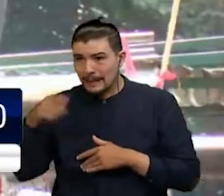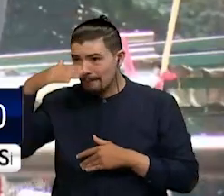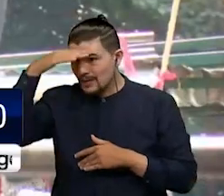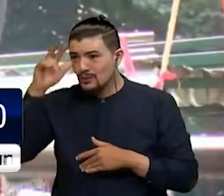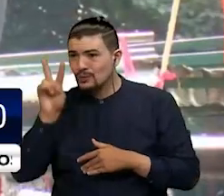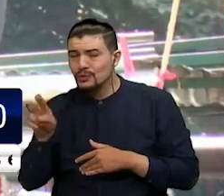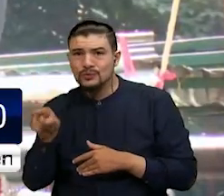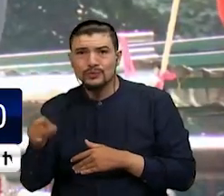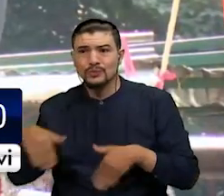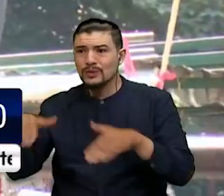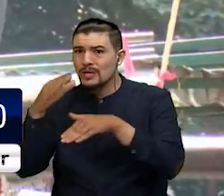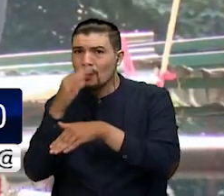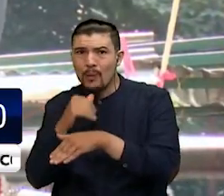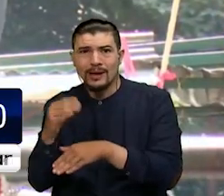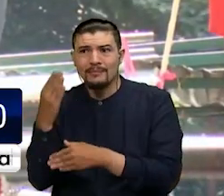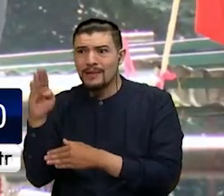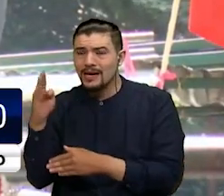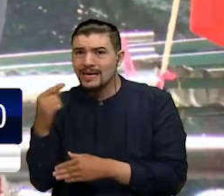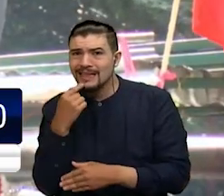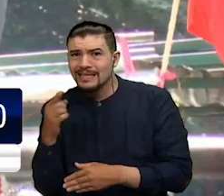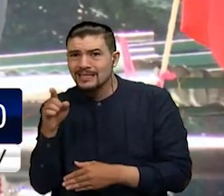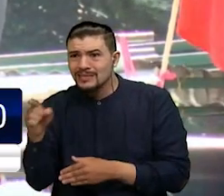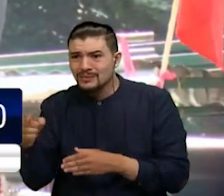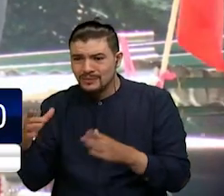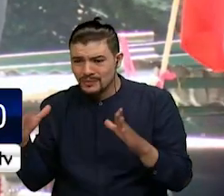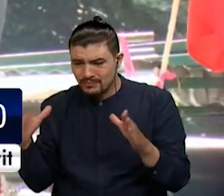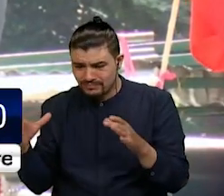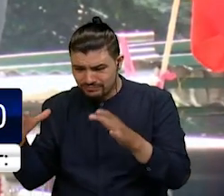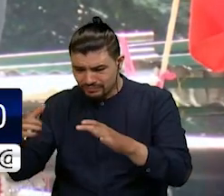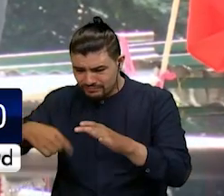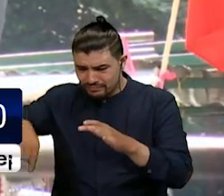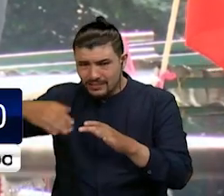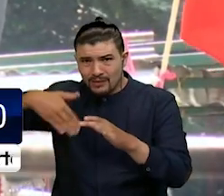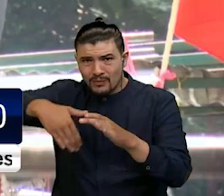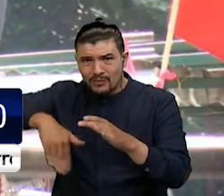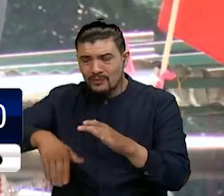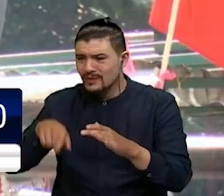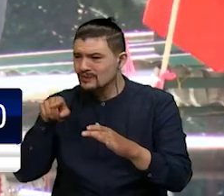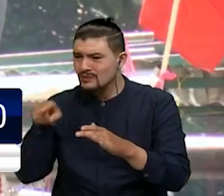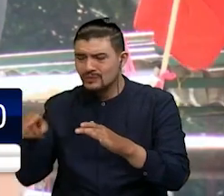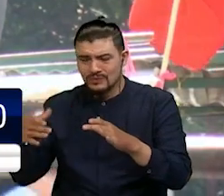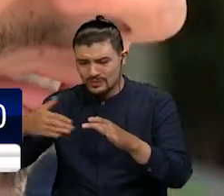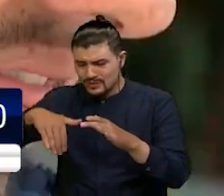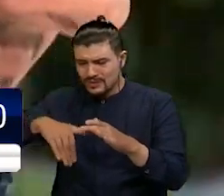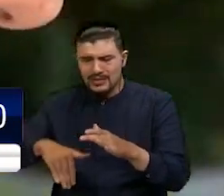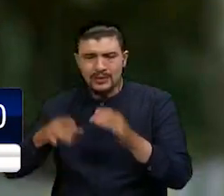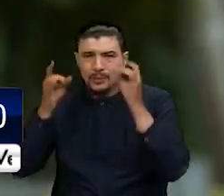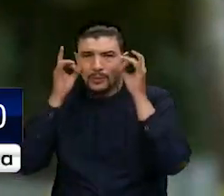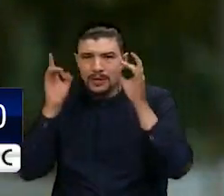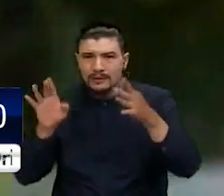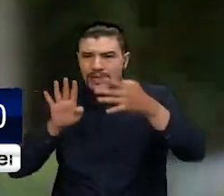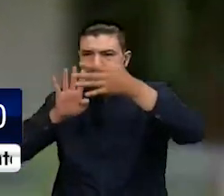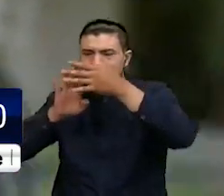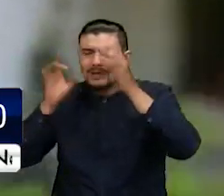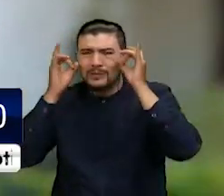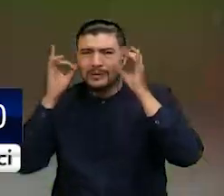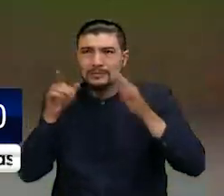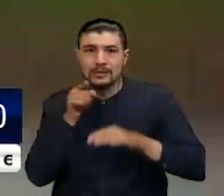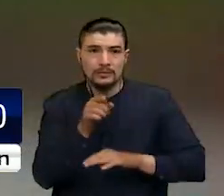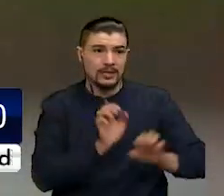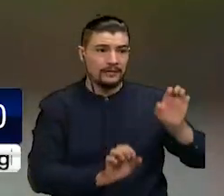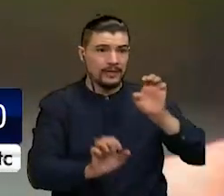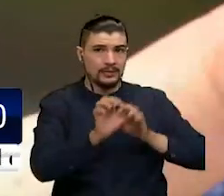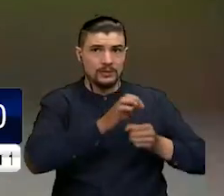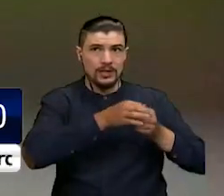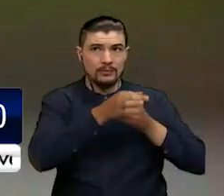no hay baños dicen que hay es letrinas están en muy mal estado las celdas el defensor del pueblo visitó